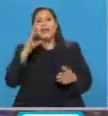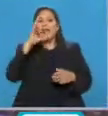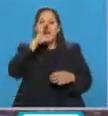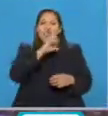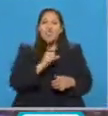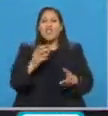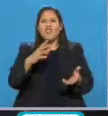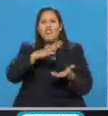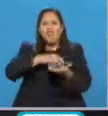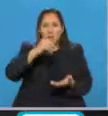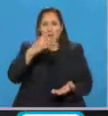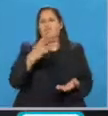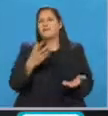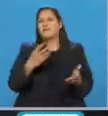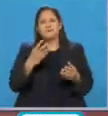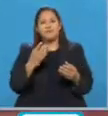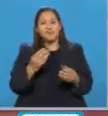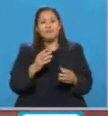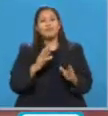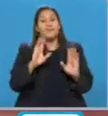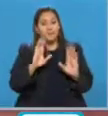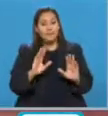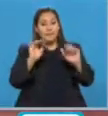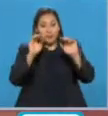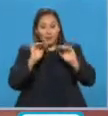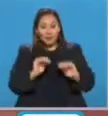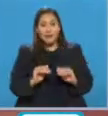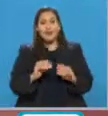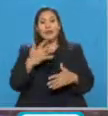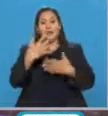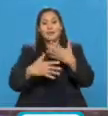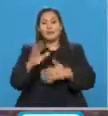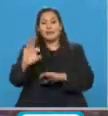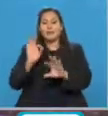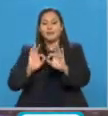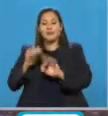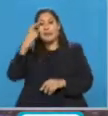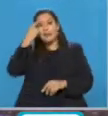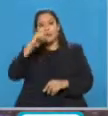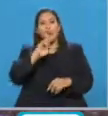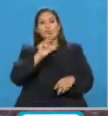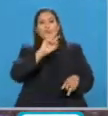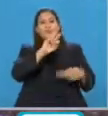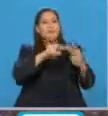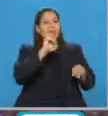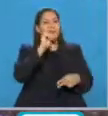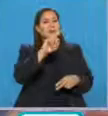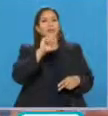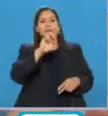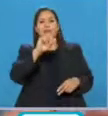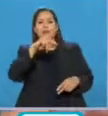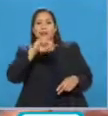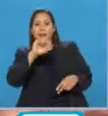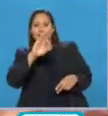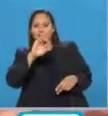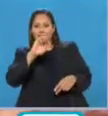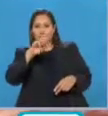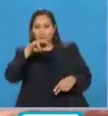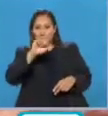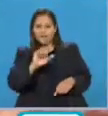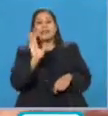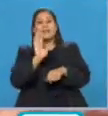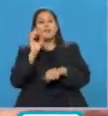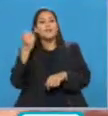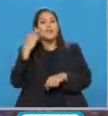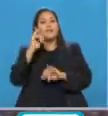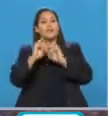todo eso. arenitas. Sí. Del otro lado, hay 15 opciones para no ir a ver Transformers. Eso. Está el foro de la Cineteca, el 37, Eso.